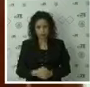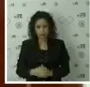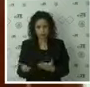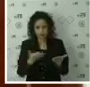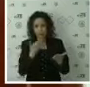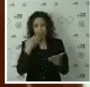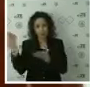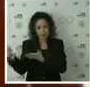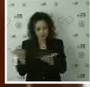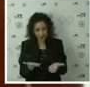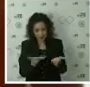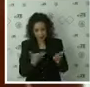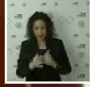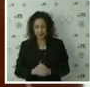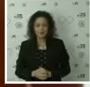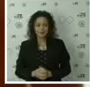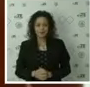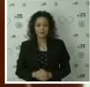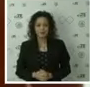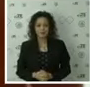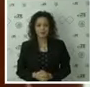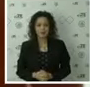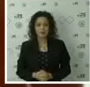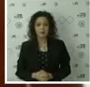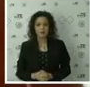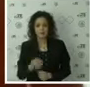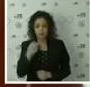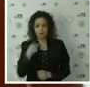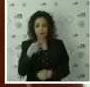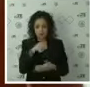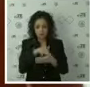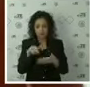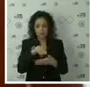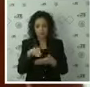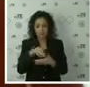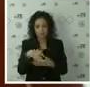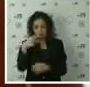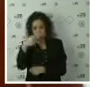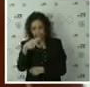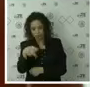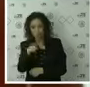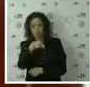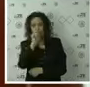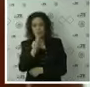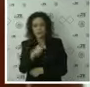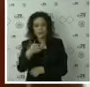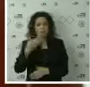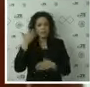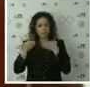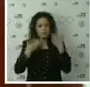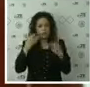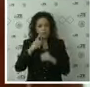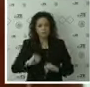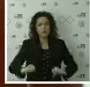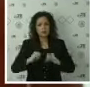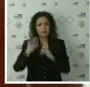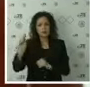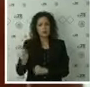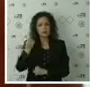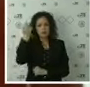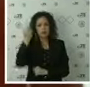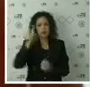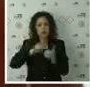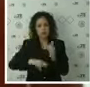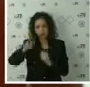cálida bienvenida, y me gustaría referir algunas líneas, Stephanie, de tu parte. Eres estudiante en el Instituto Tecnológico de Estudios Superiores